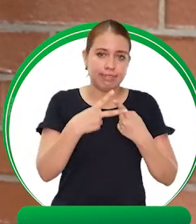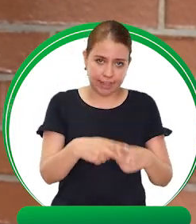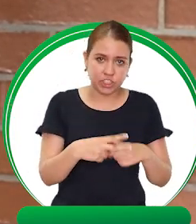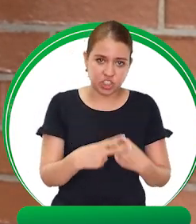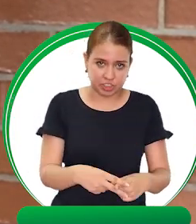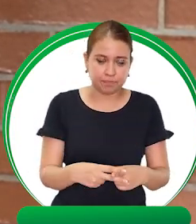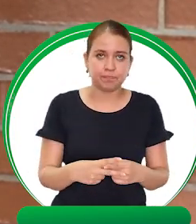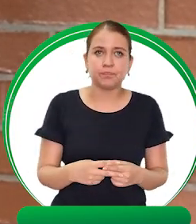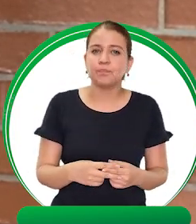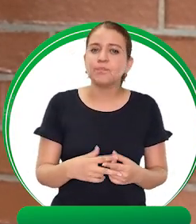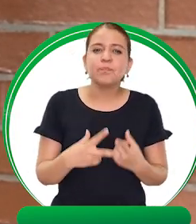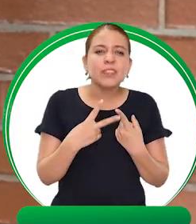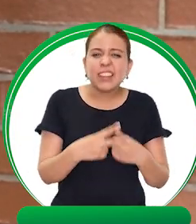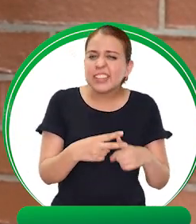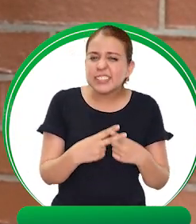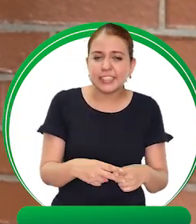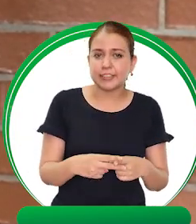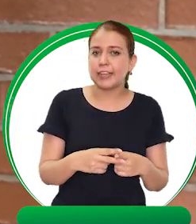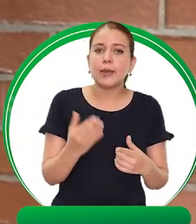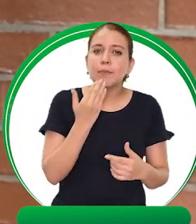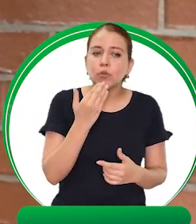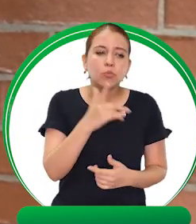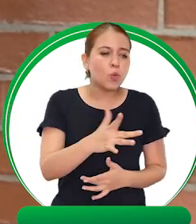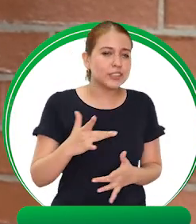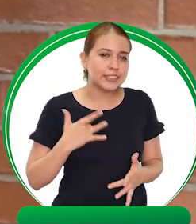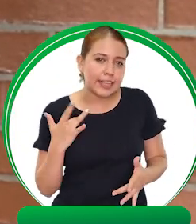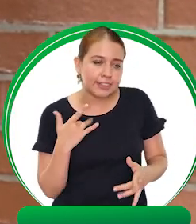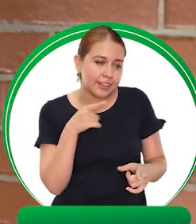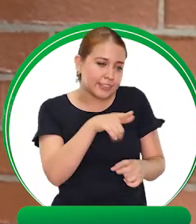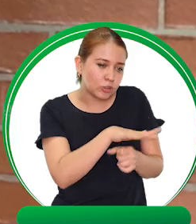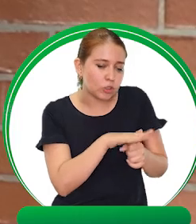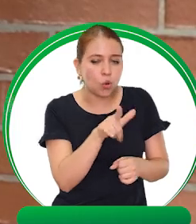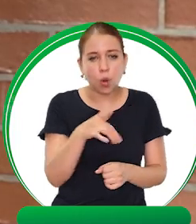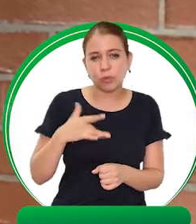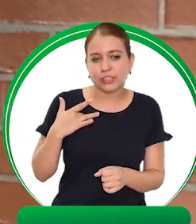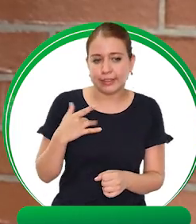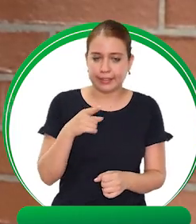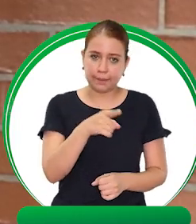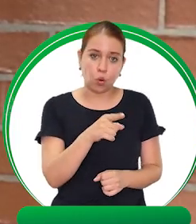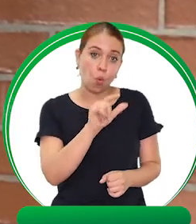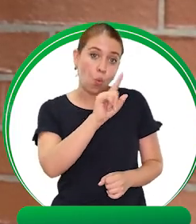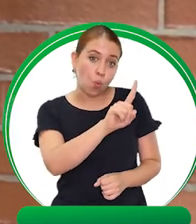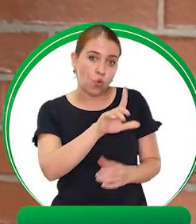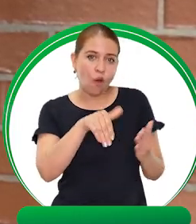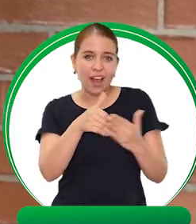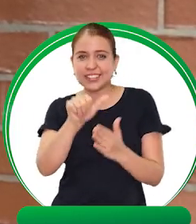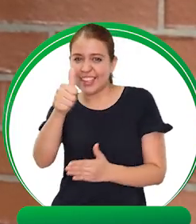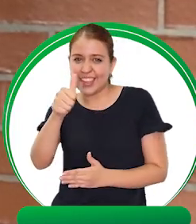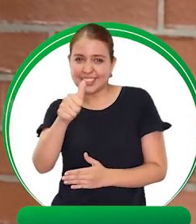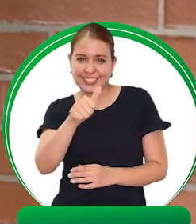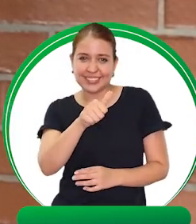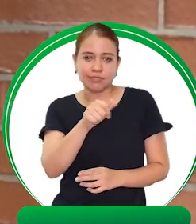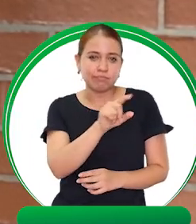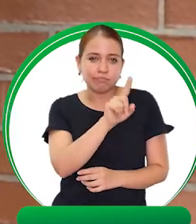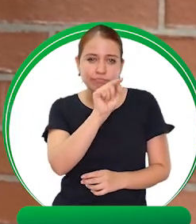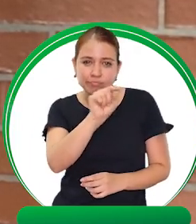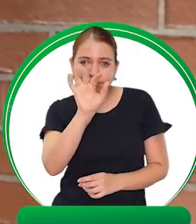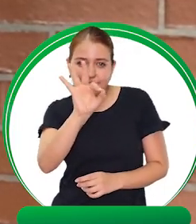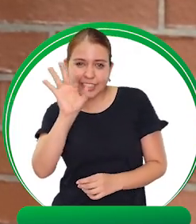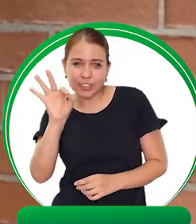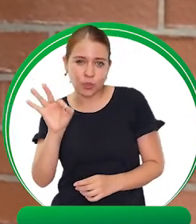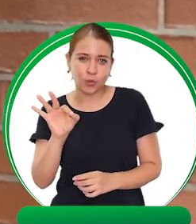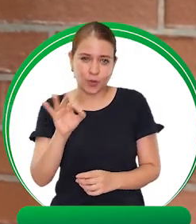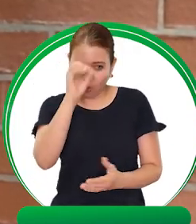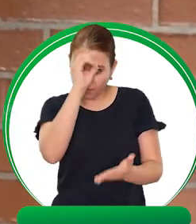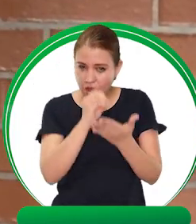todo talleres en, digamos, en cómo uno se siente en diferentes situaciones. Entonces, ¿cómo calificas esta situación del 1 al